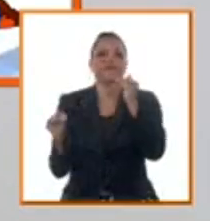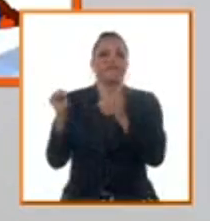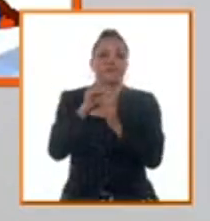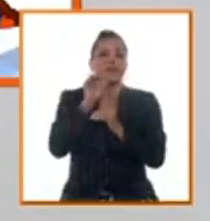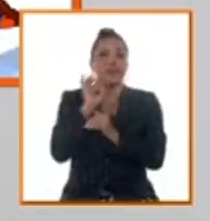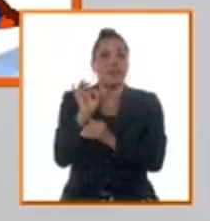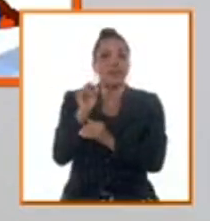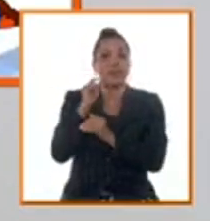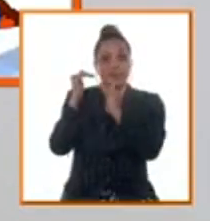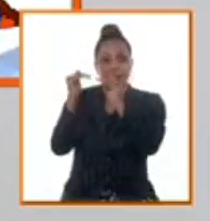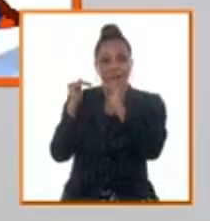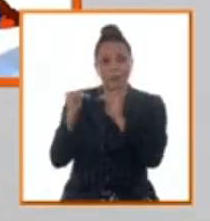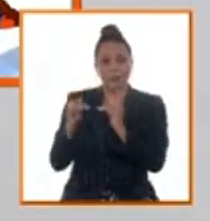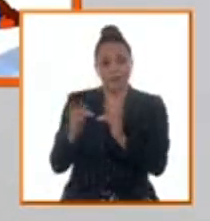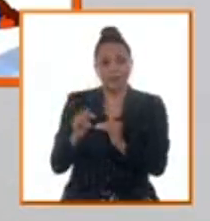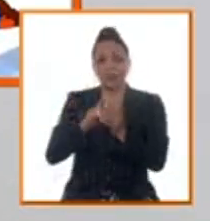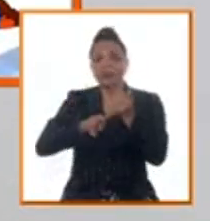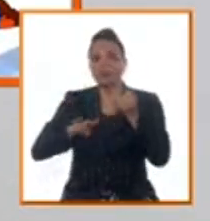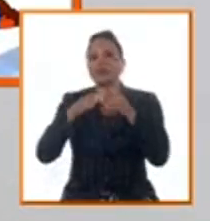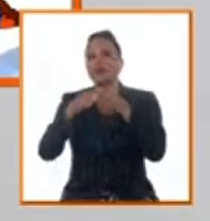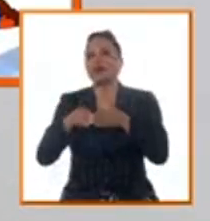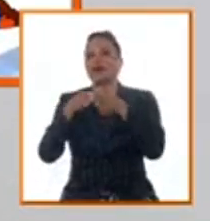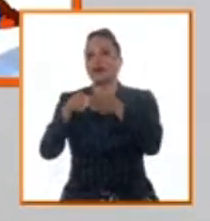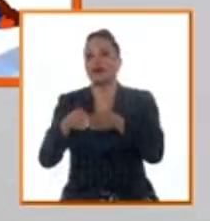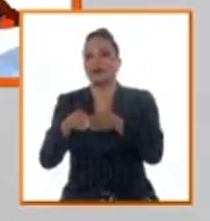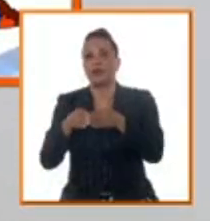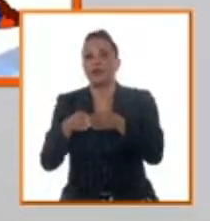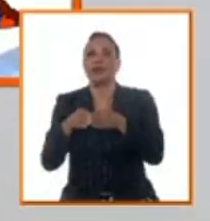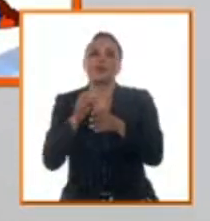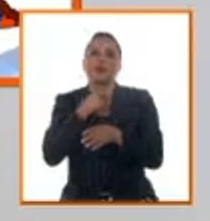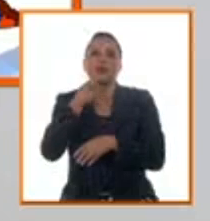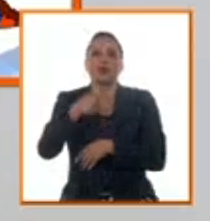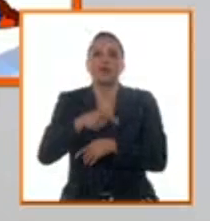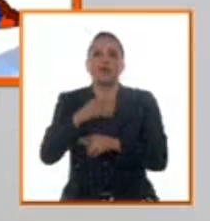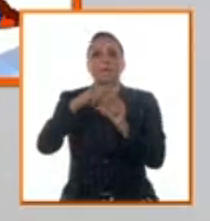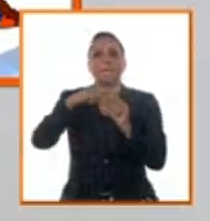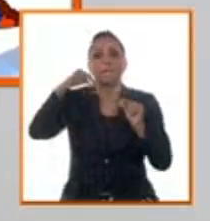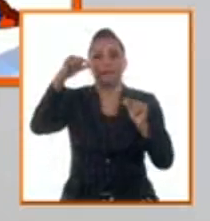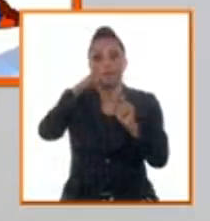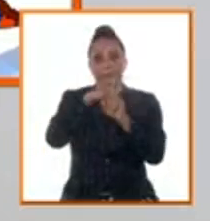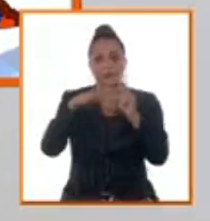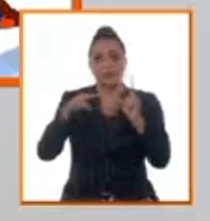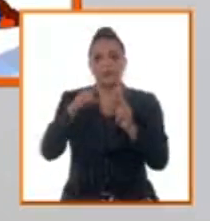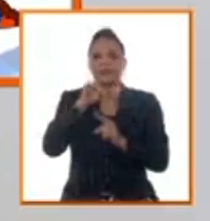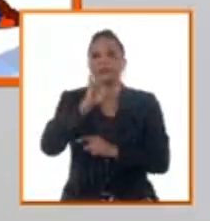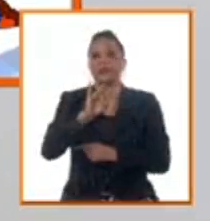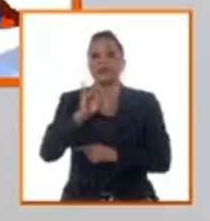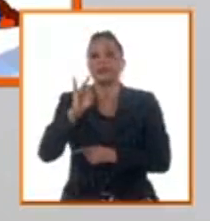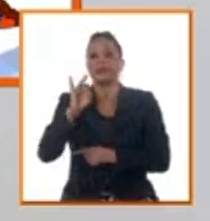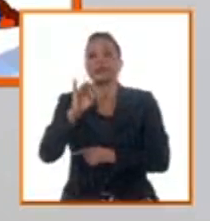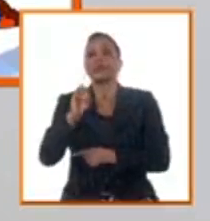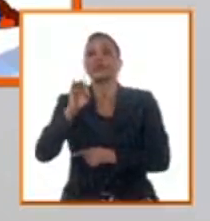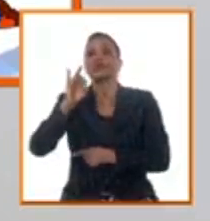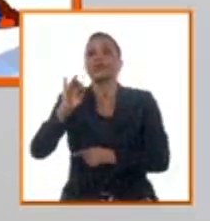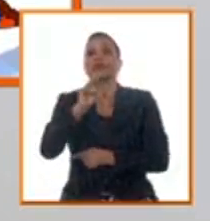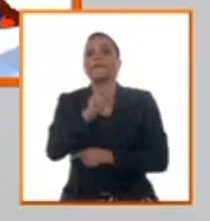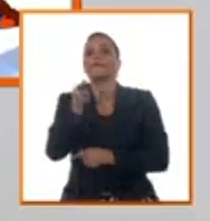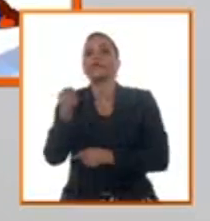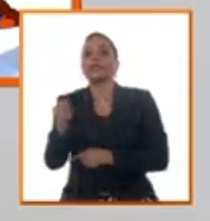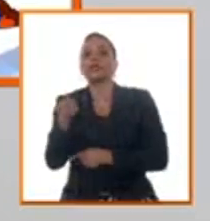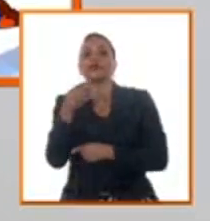valores que para alcanzar esos promedios municipales, como el caso de Medialuna, 707 milímetros, indican que